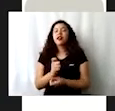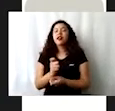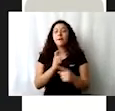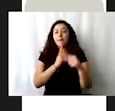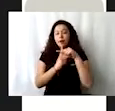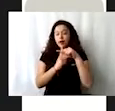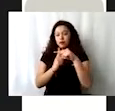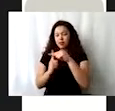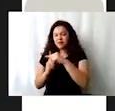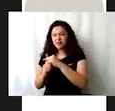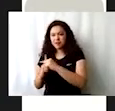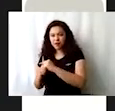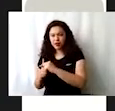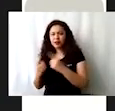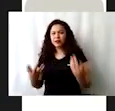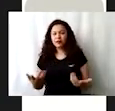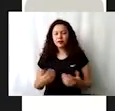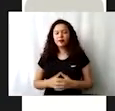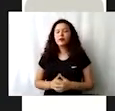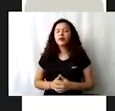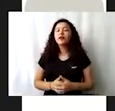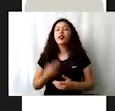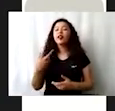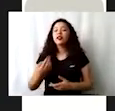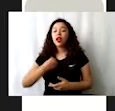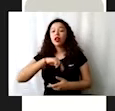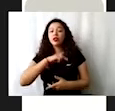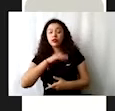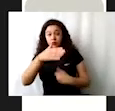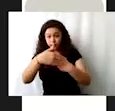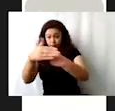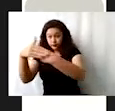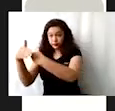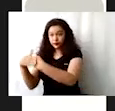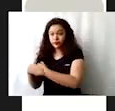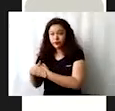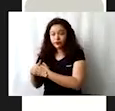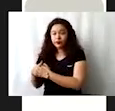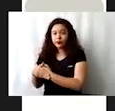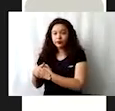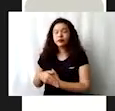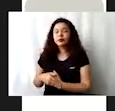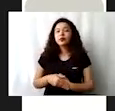que restar. Y entonces aquí es donde se nos invita a nosotros precisamente a que asumamos